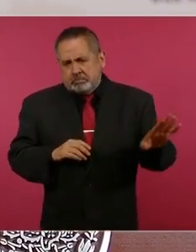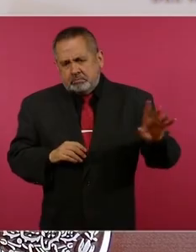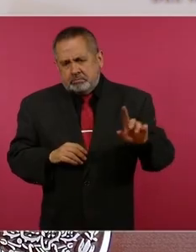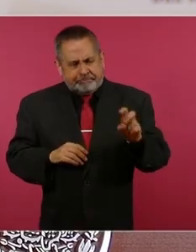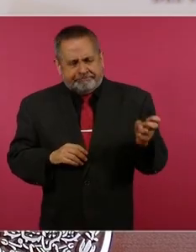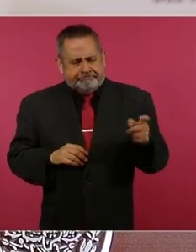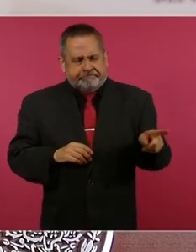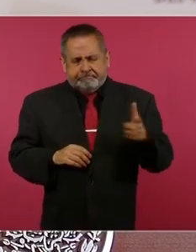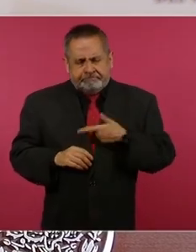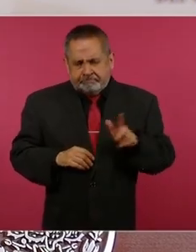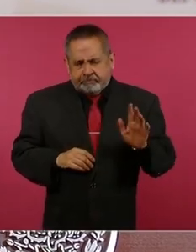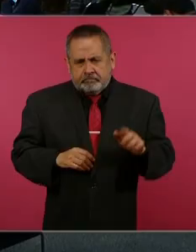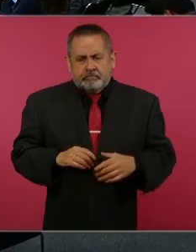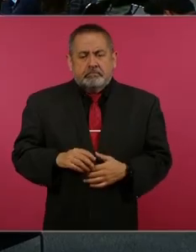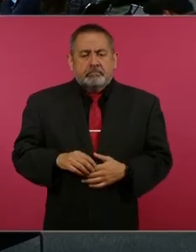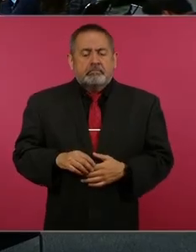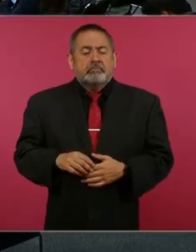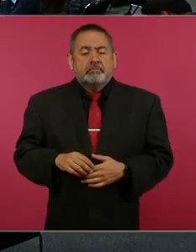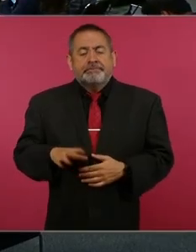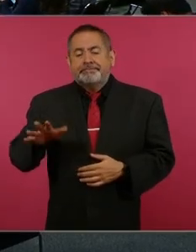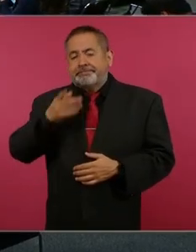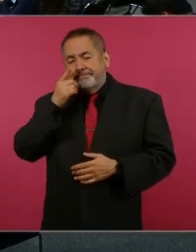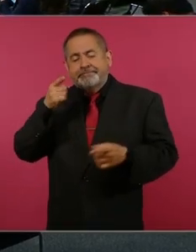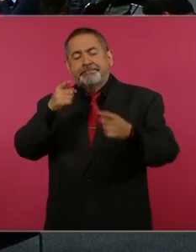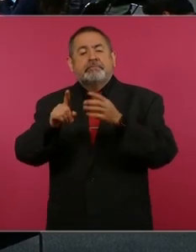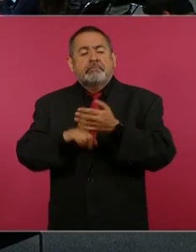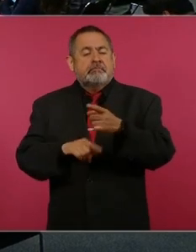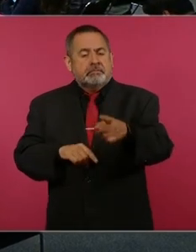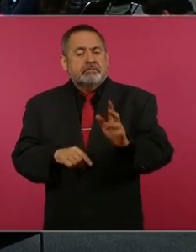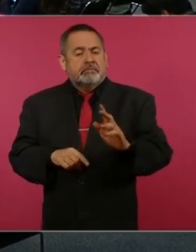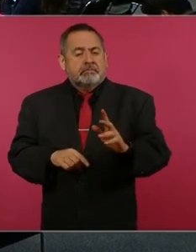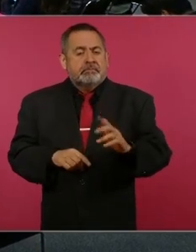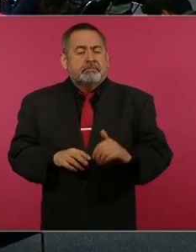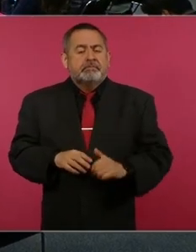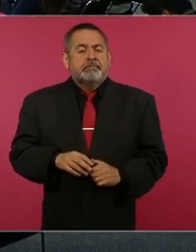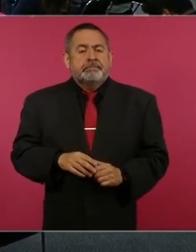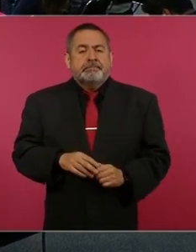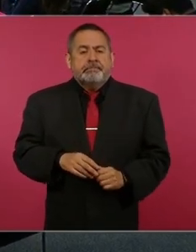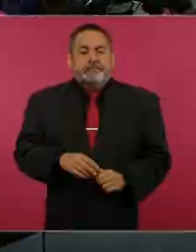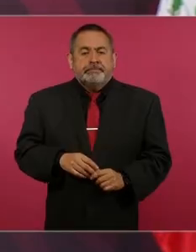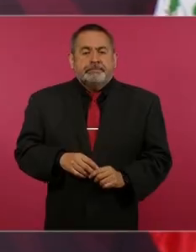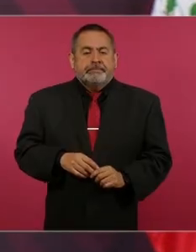nada más. Dice, ah, no, ¿por qué no